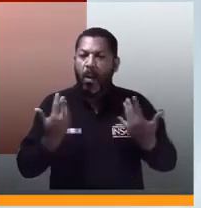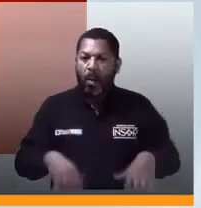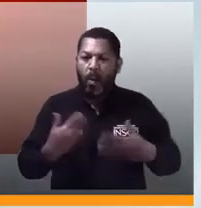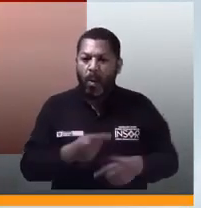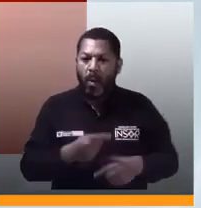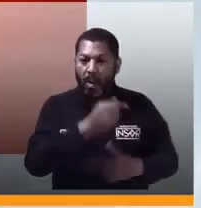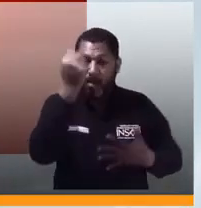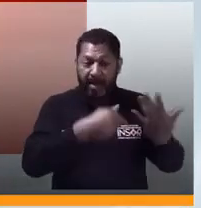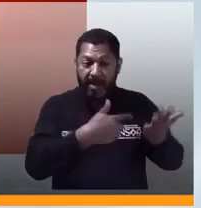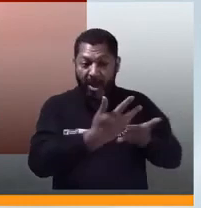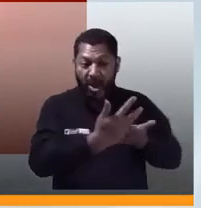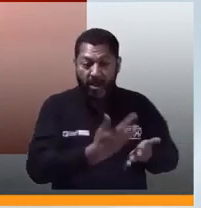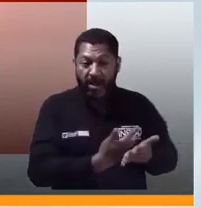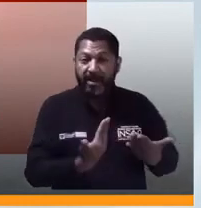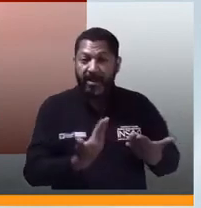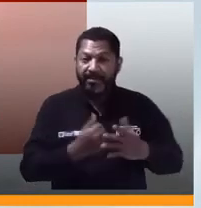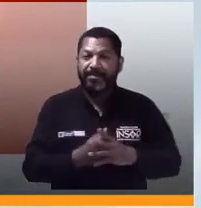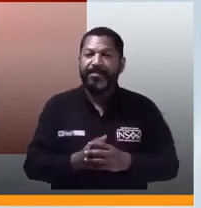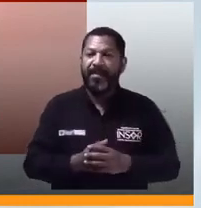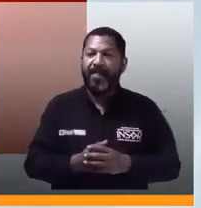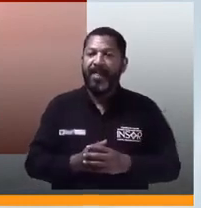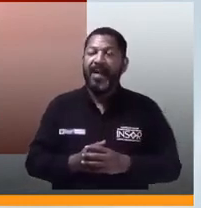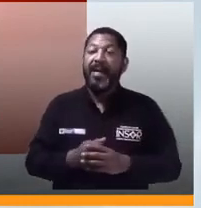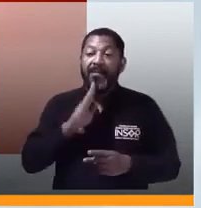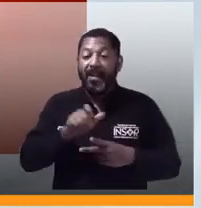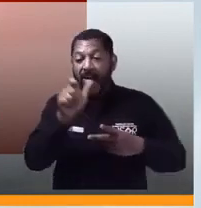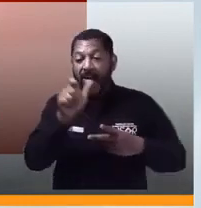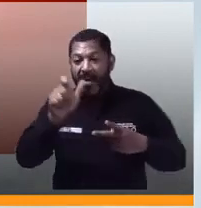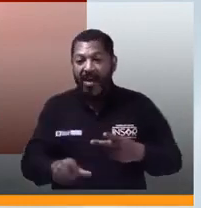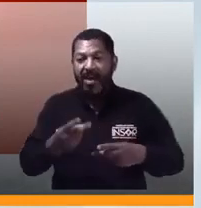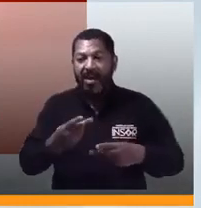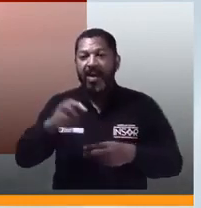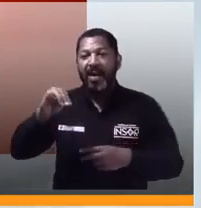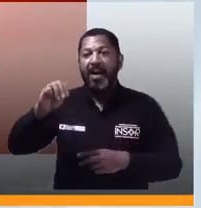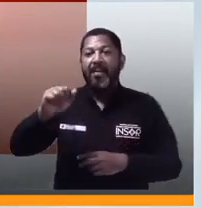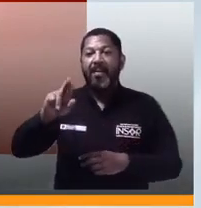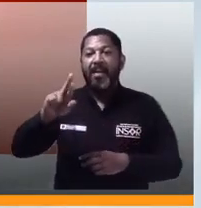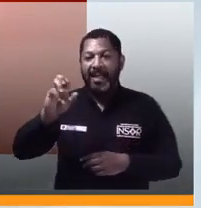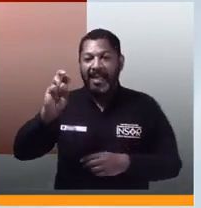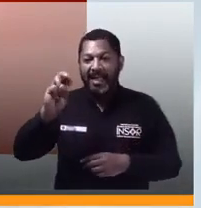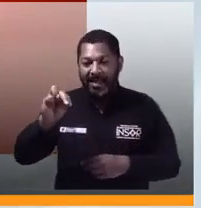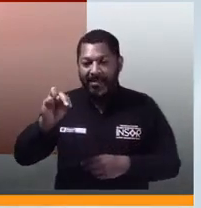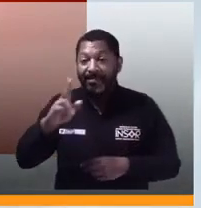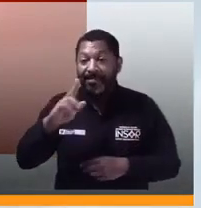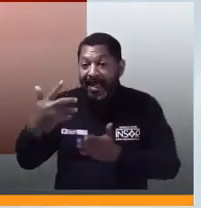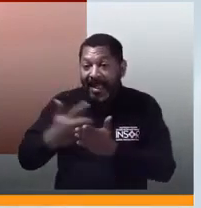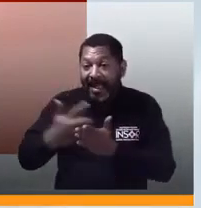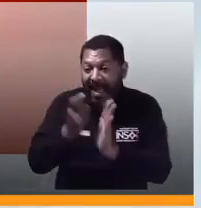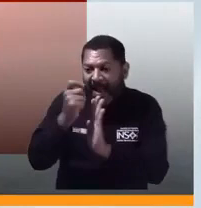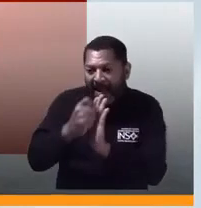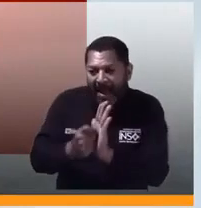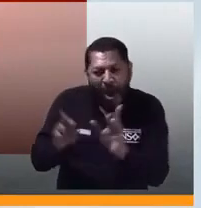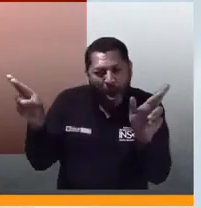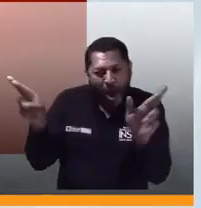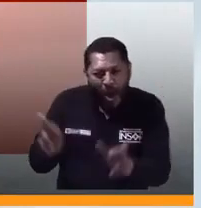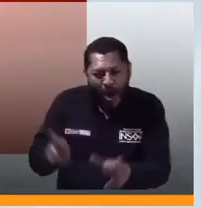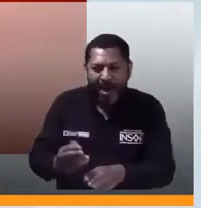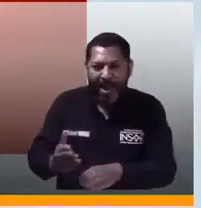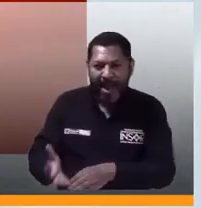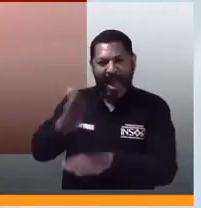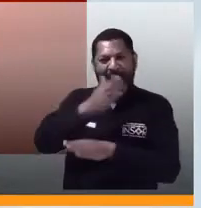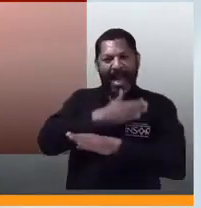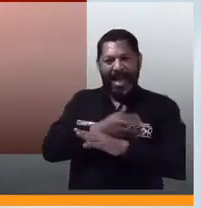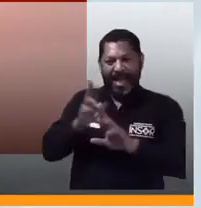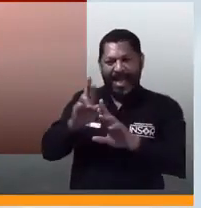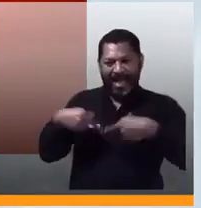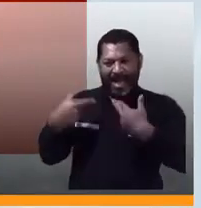esos consejos. Acá quiero darle la palabra a Martín, pero que nos dé unos tipsitos cortos que, de acuerdo a una conversación que habíamos tenido,